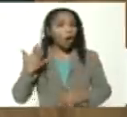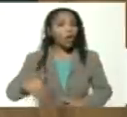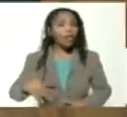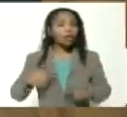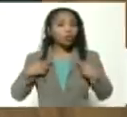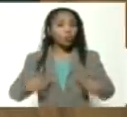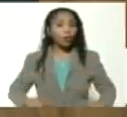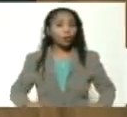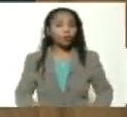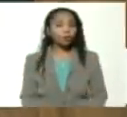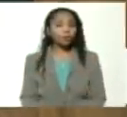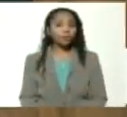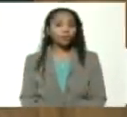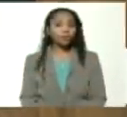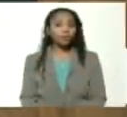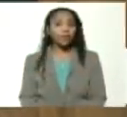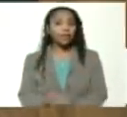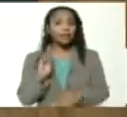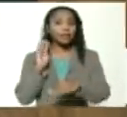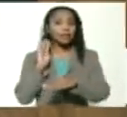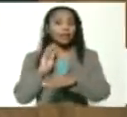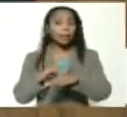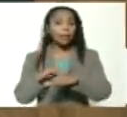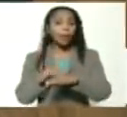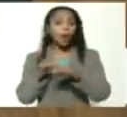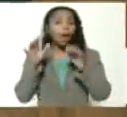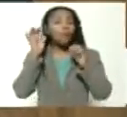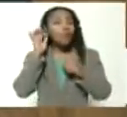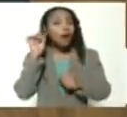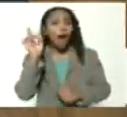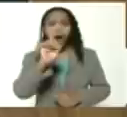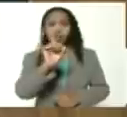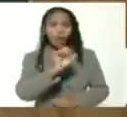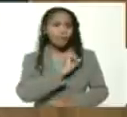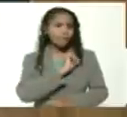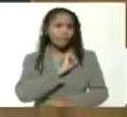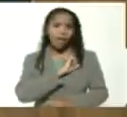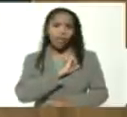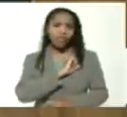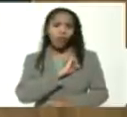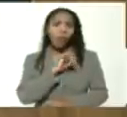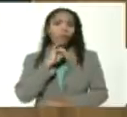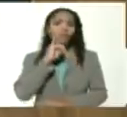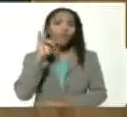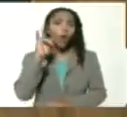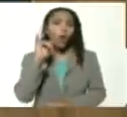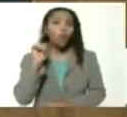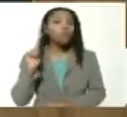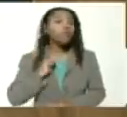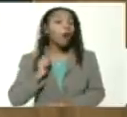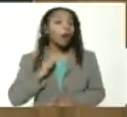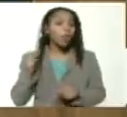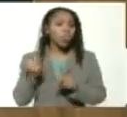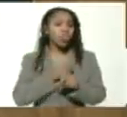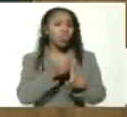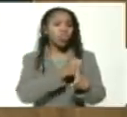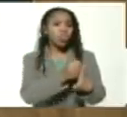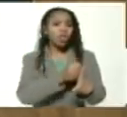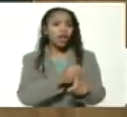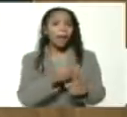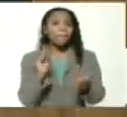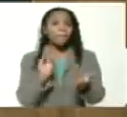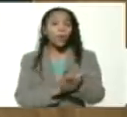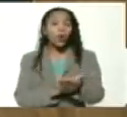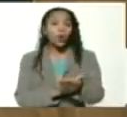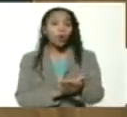humanos. Llamamos a las mujeres a no tener miedo, a denunciar cualquier agresión o maltrato que ponga en riesgo